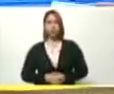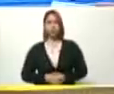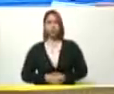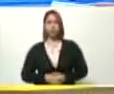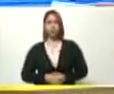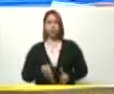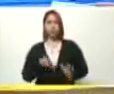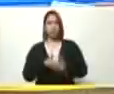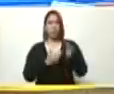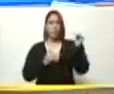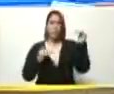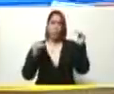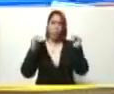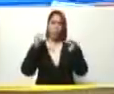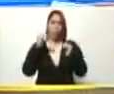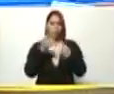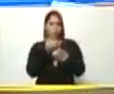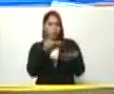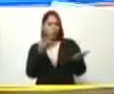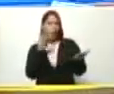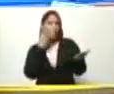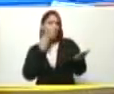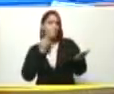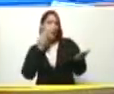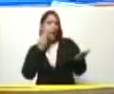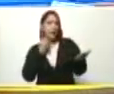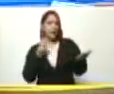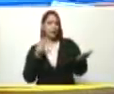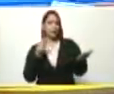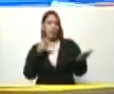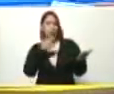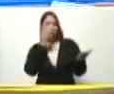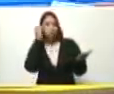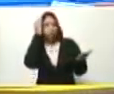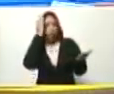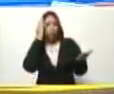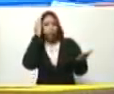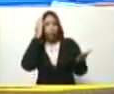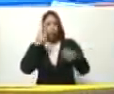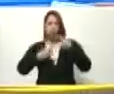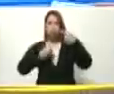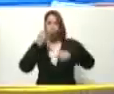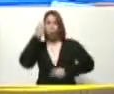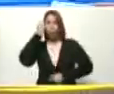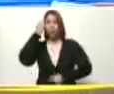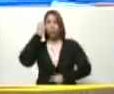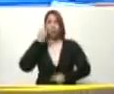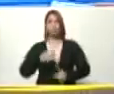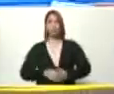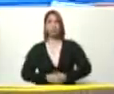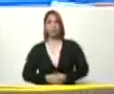de esa moral, de esa experiencia, de esa conciencia. Todos los días